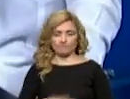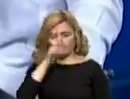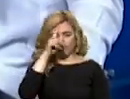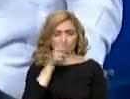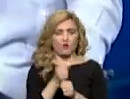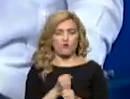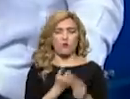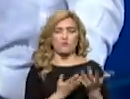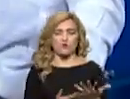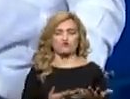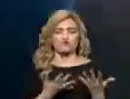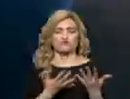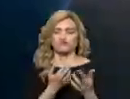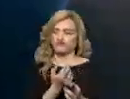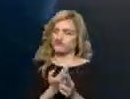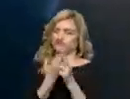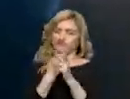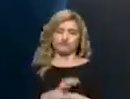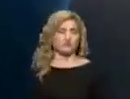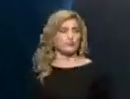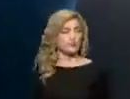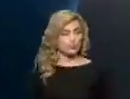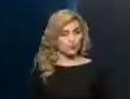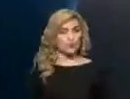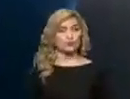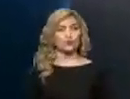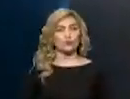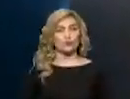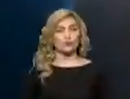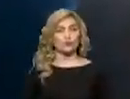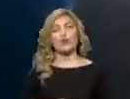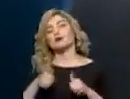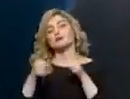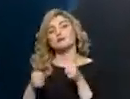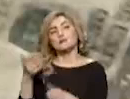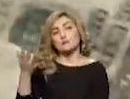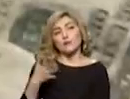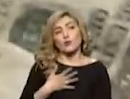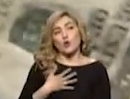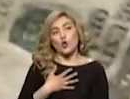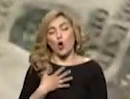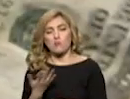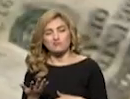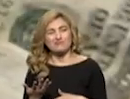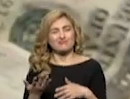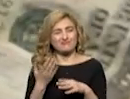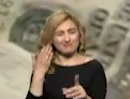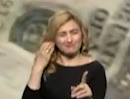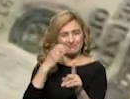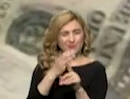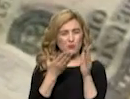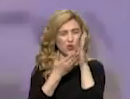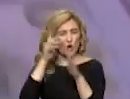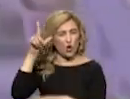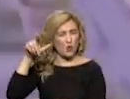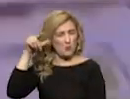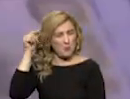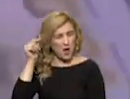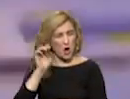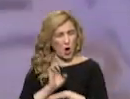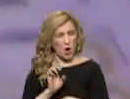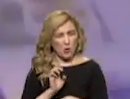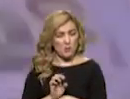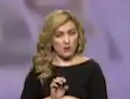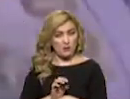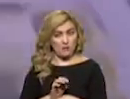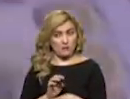que se convierta en resultado. Aseguró que no hay un discurso de candidato detrás de su crítica al modelo económico del gobierno. Dice